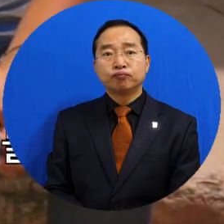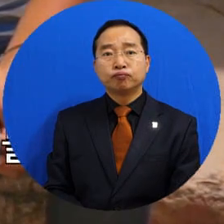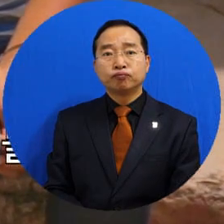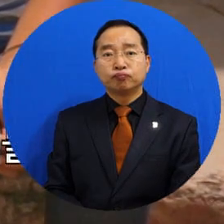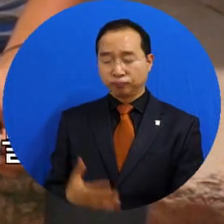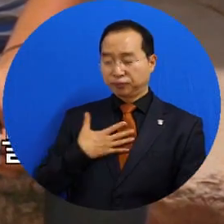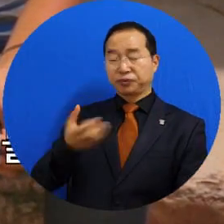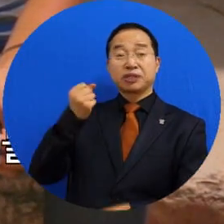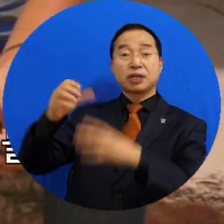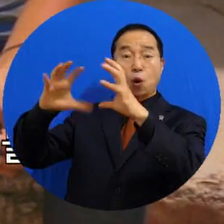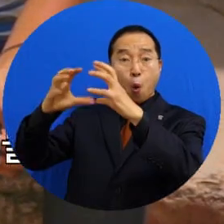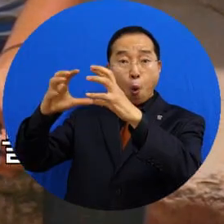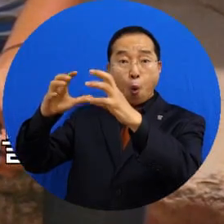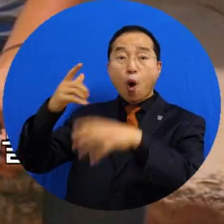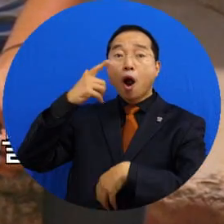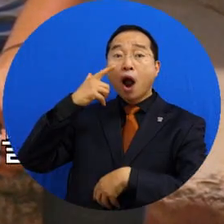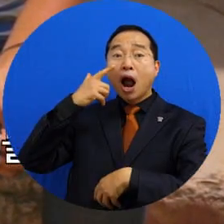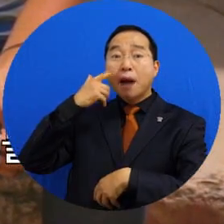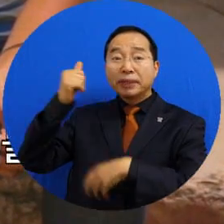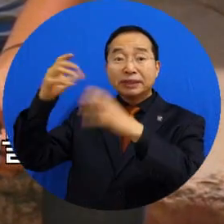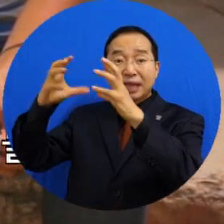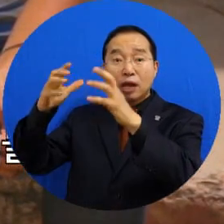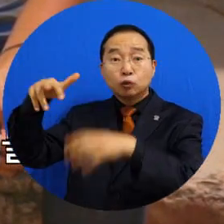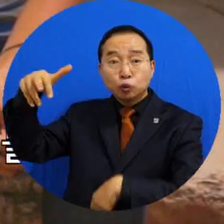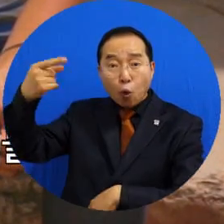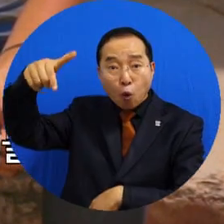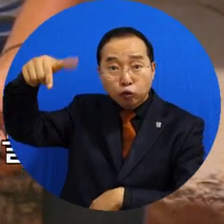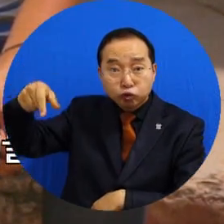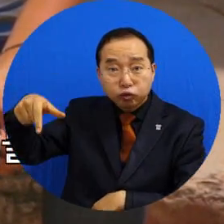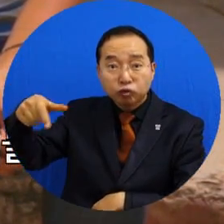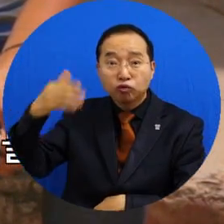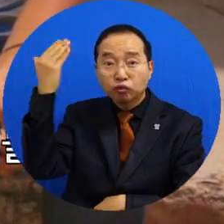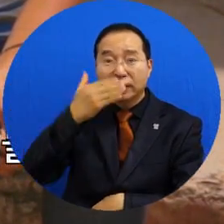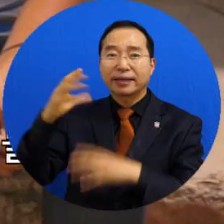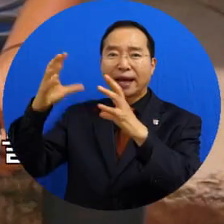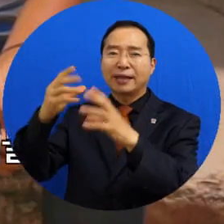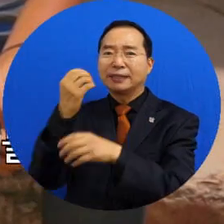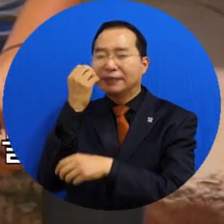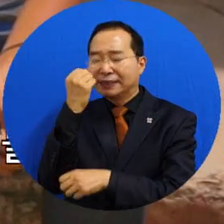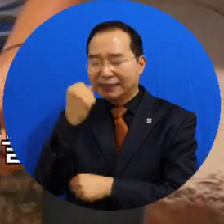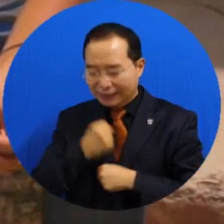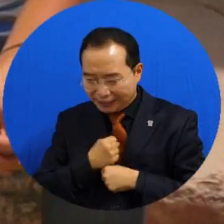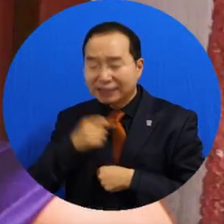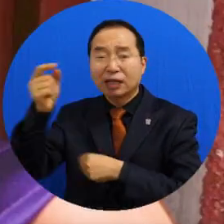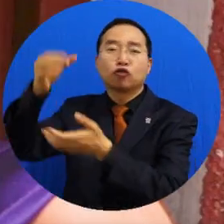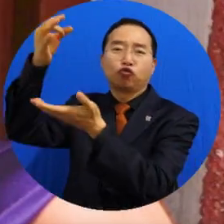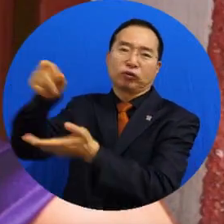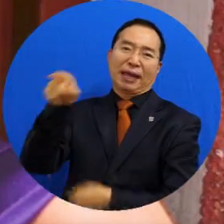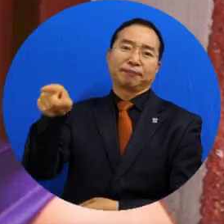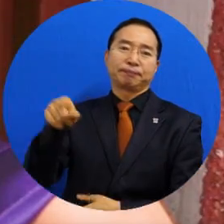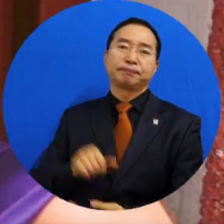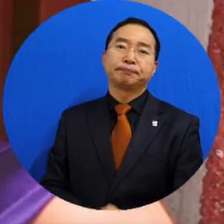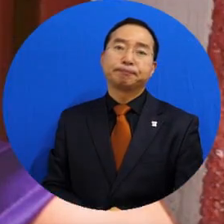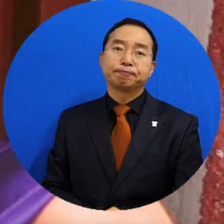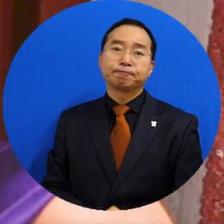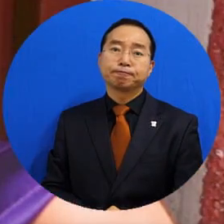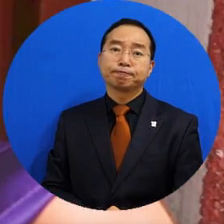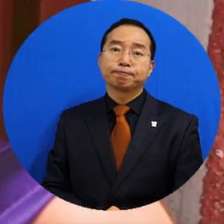Patria es el legado de abnegación de nuestros antecesores y la ofrenda de nuestros mártires.